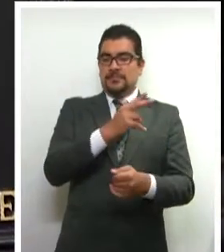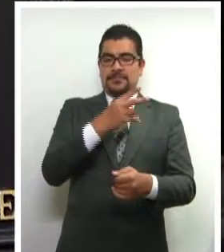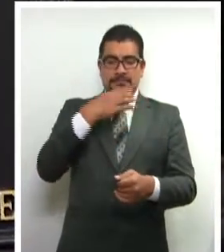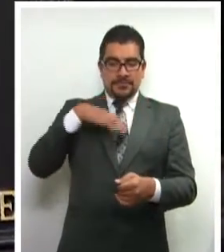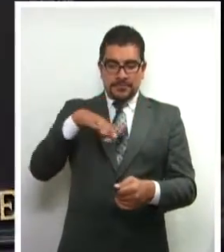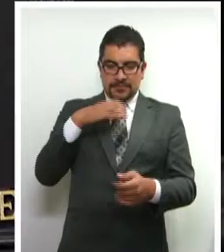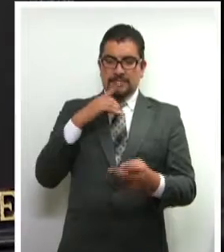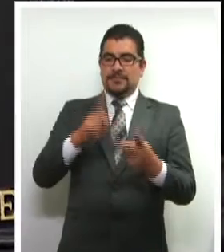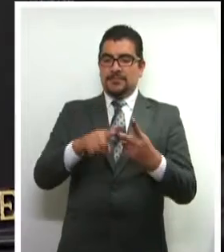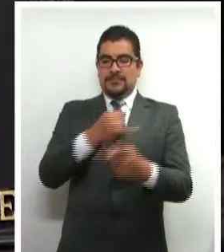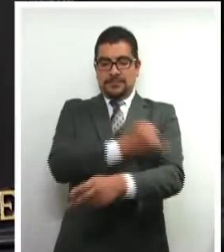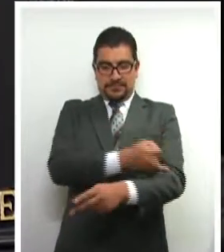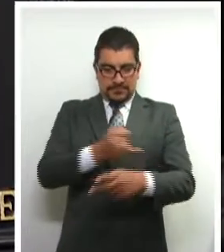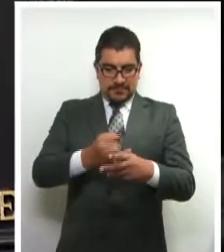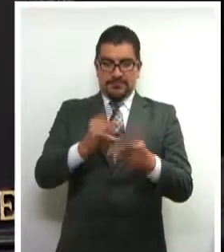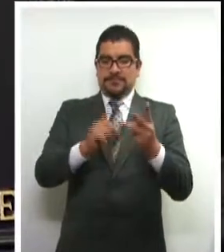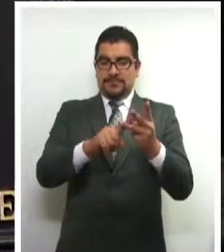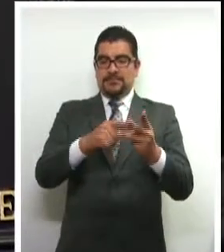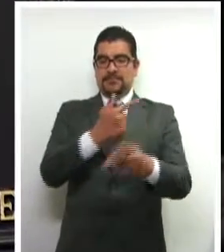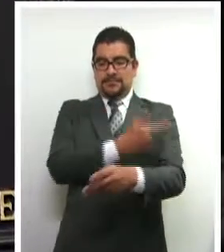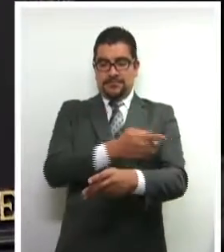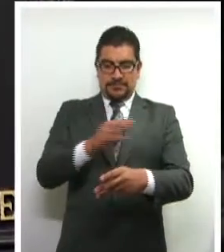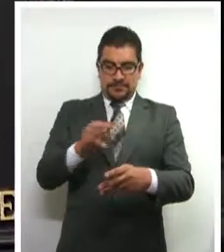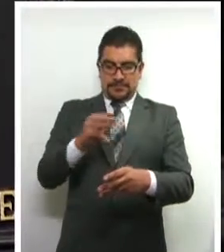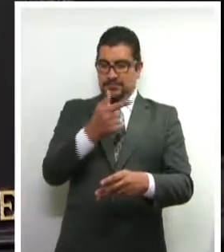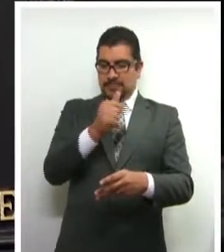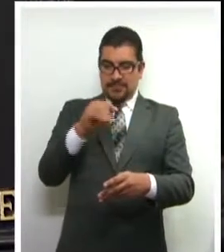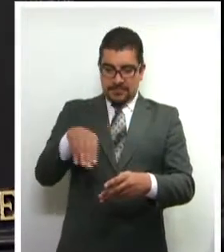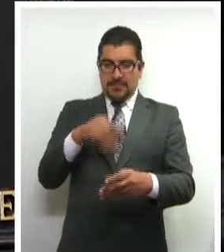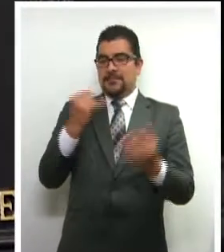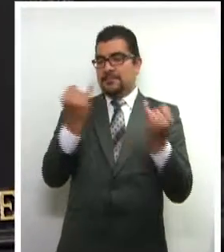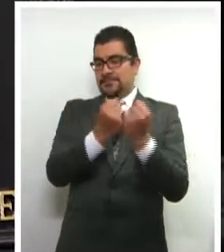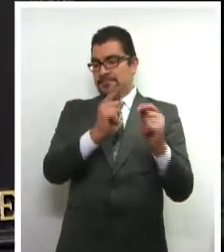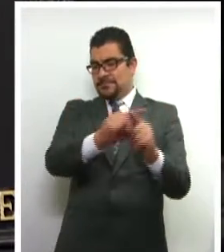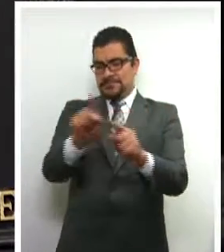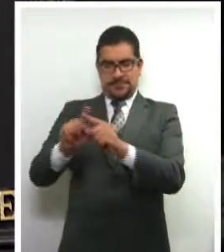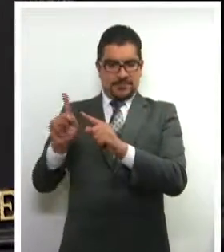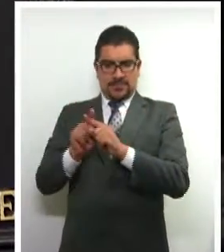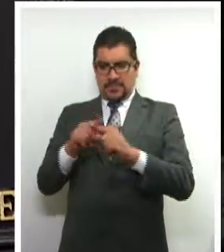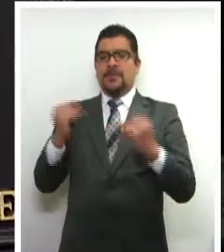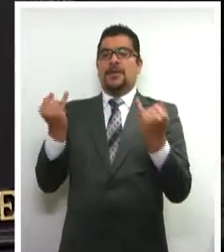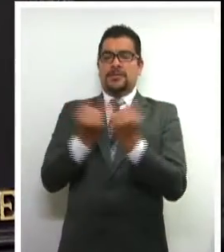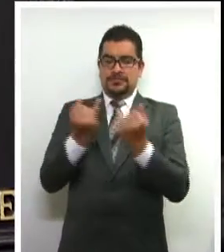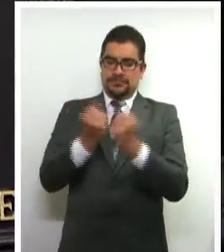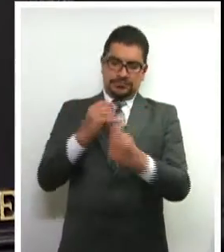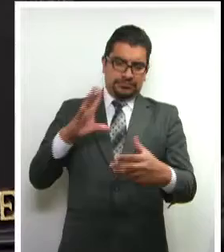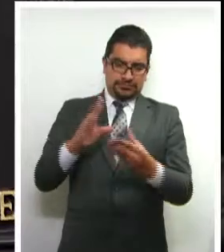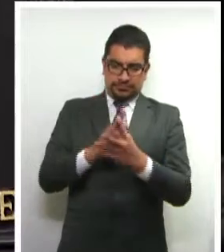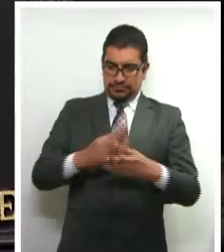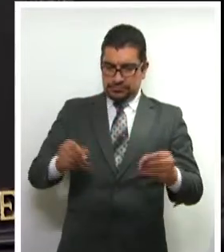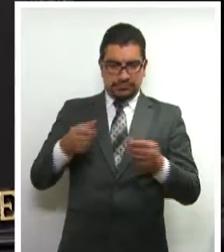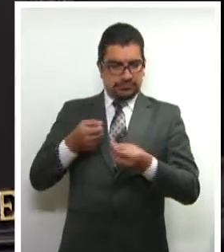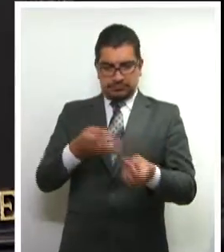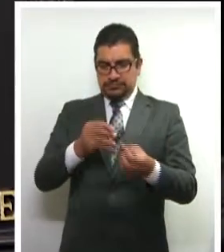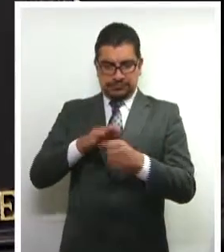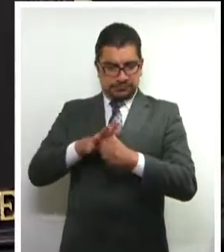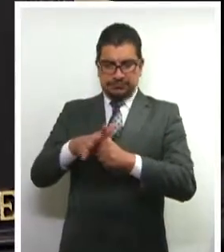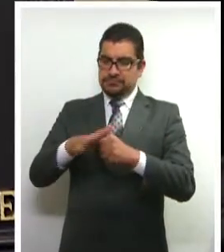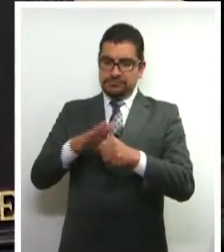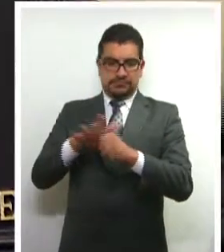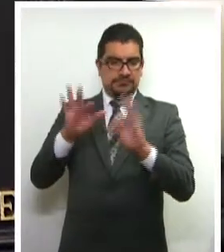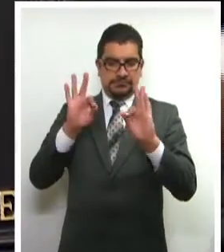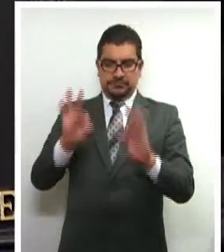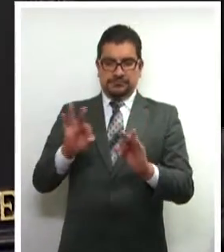Carranza, Iztapalapa, Gustavo Madero, entre otras, queden subsanadas. La coordinación que debe de existir entre